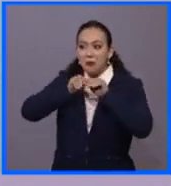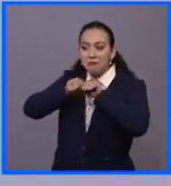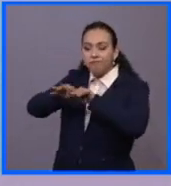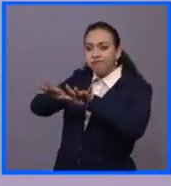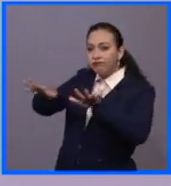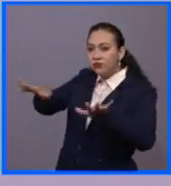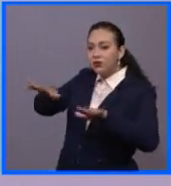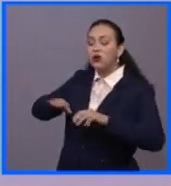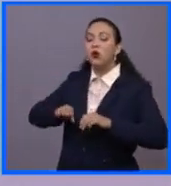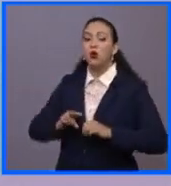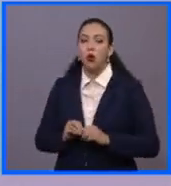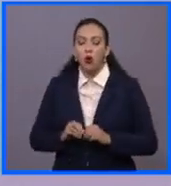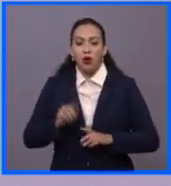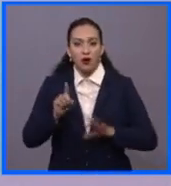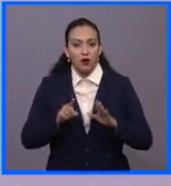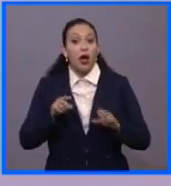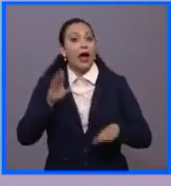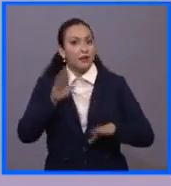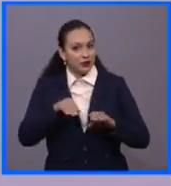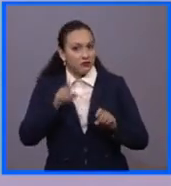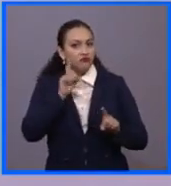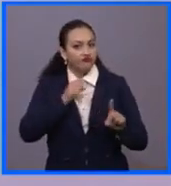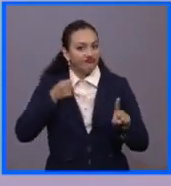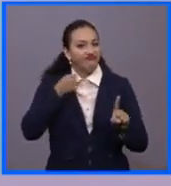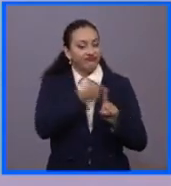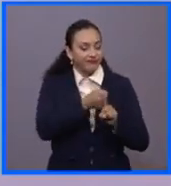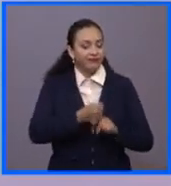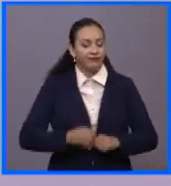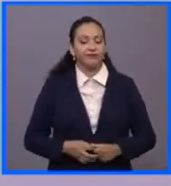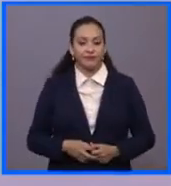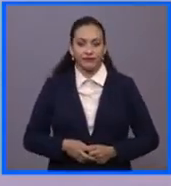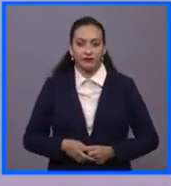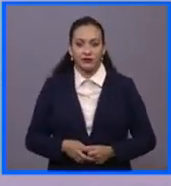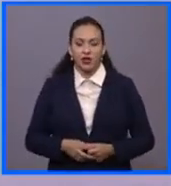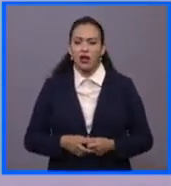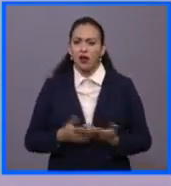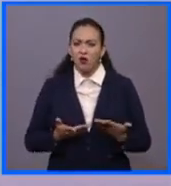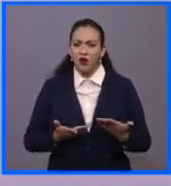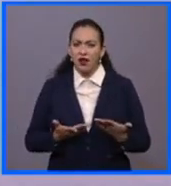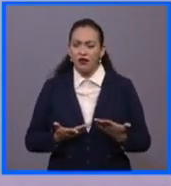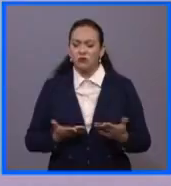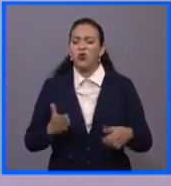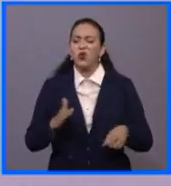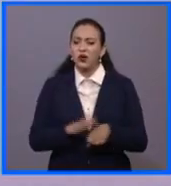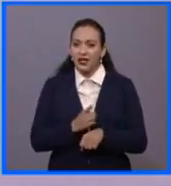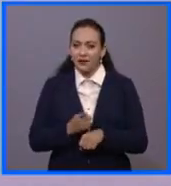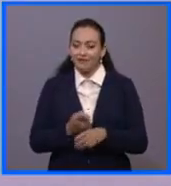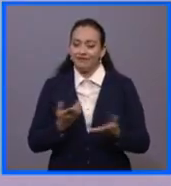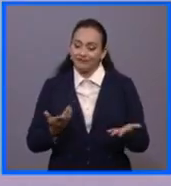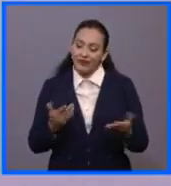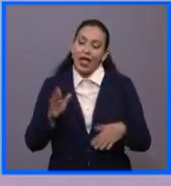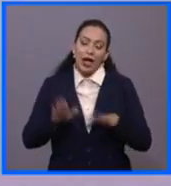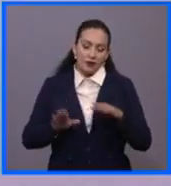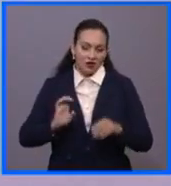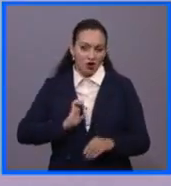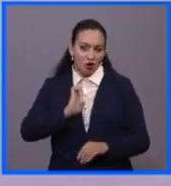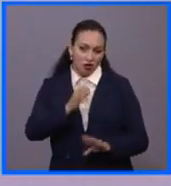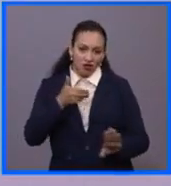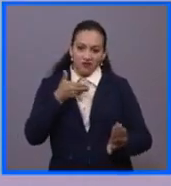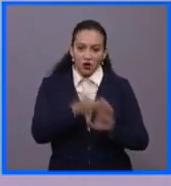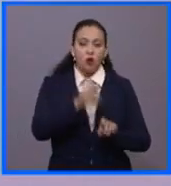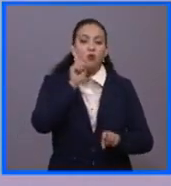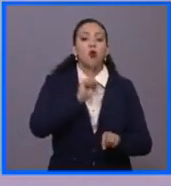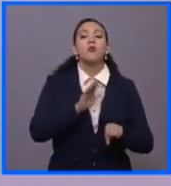decisiones importantes y hasta agresiones físicas. Lo que la distingue es que se basa en estereotipos de género y en la idea de que